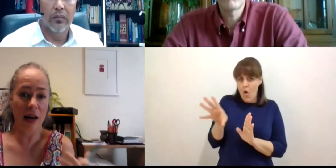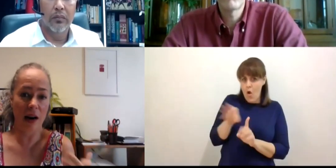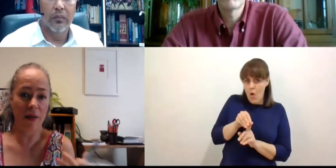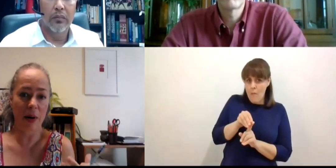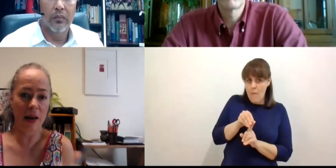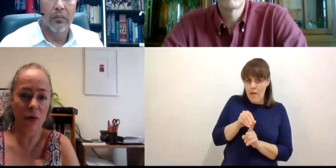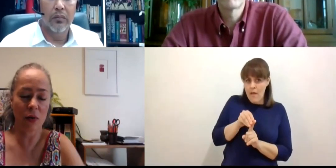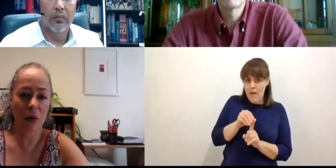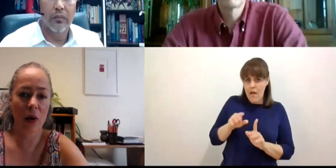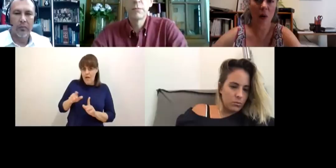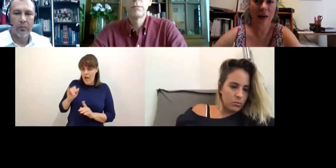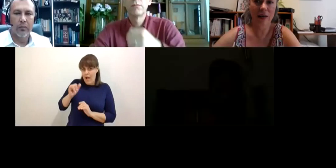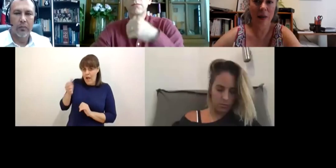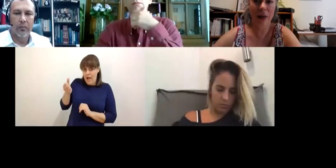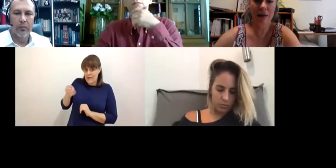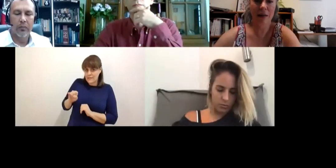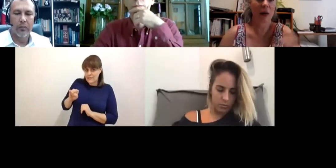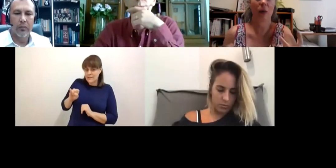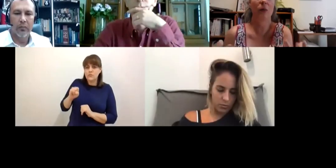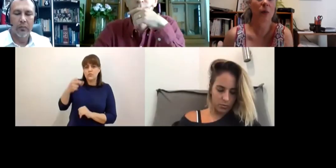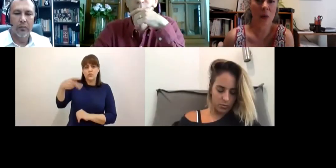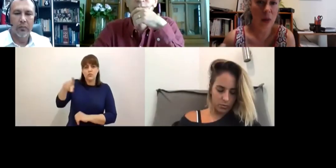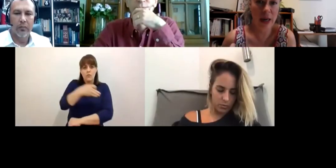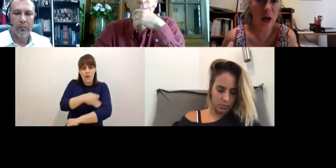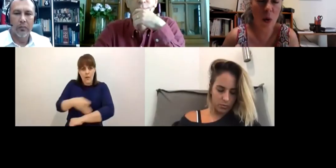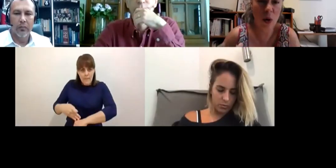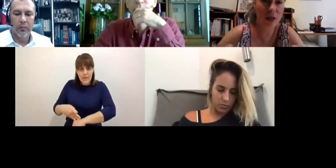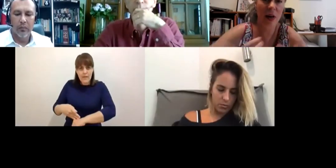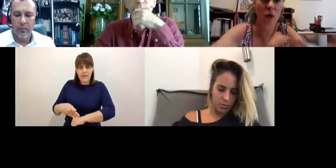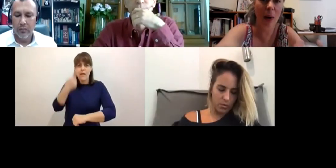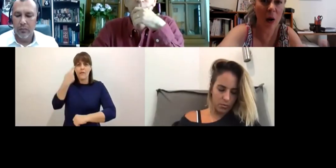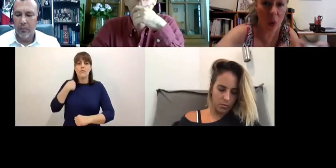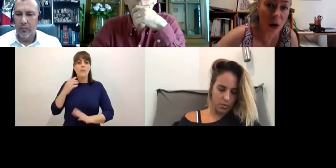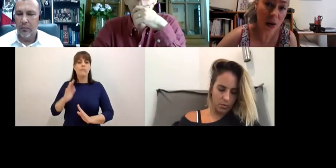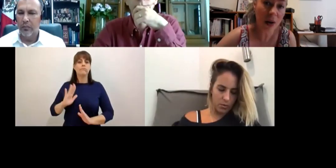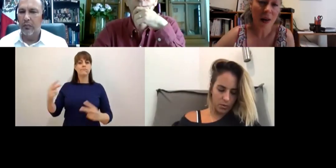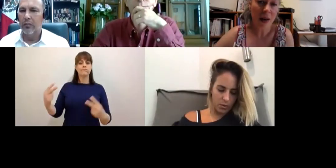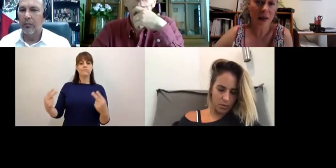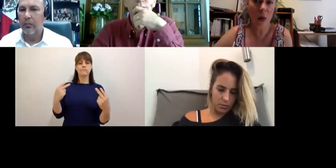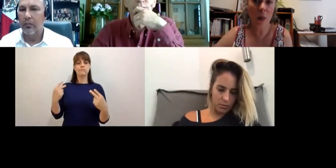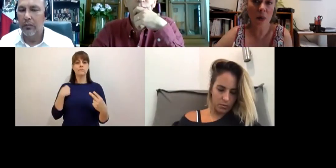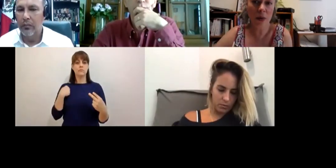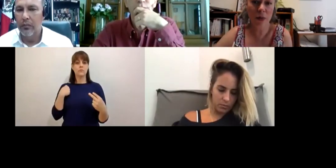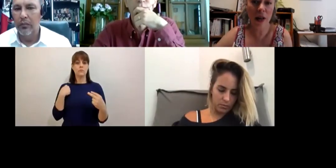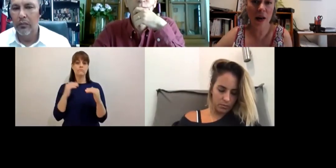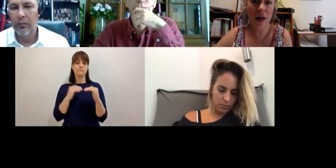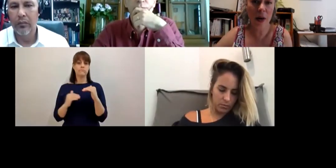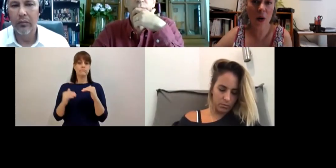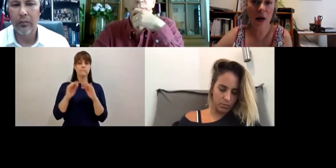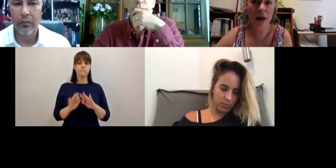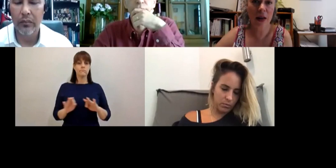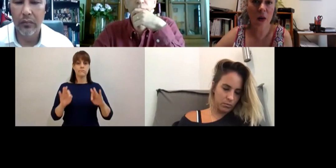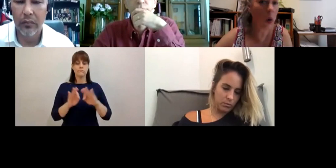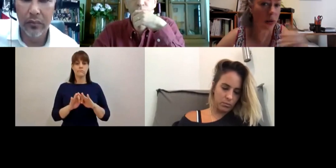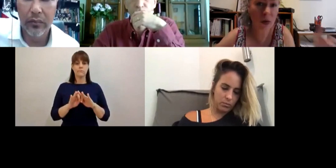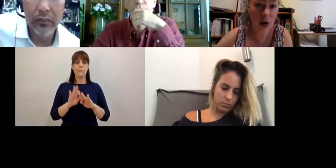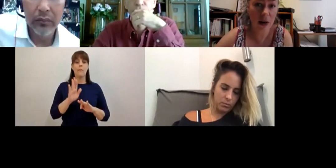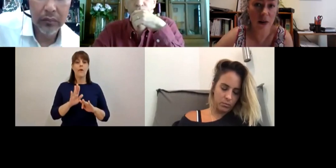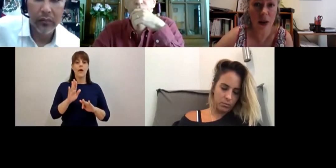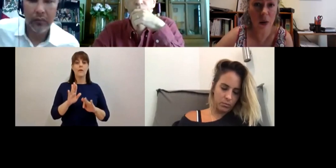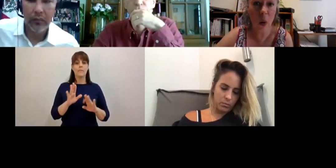que trae en la familia y eso es lo que lo hace verse como alguien con cierto valor, que es como si fuera del crimen organizado